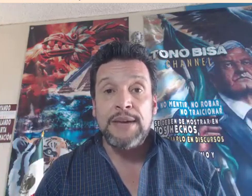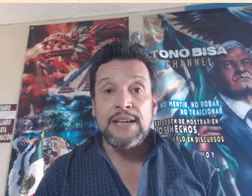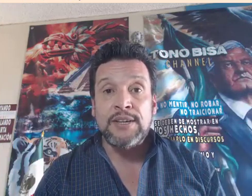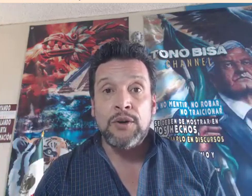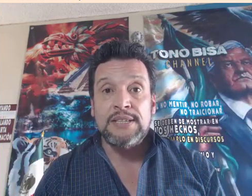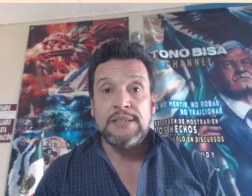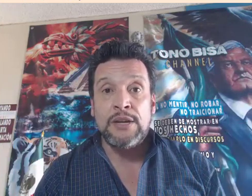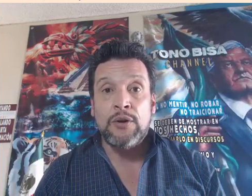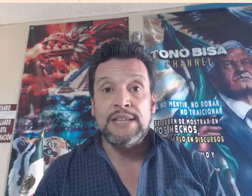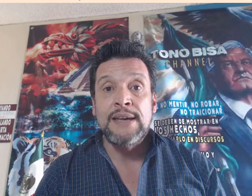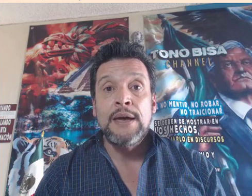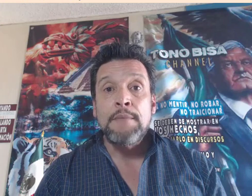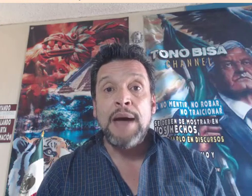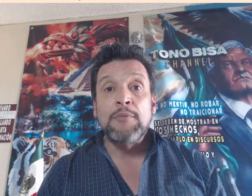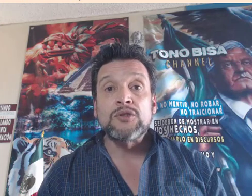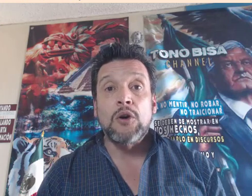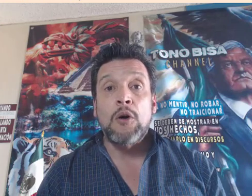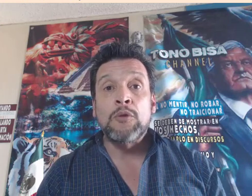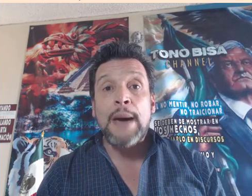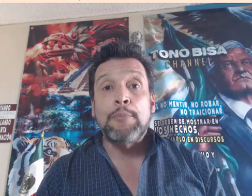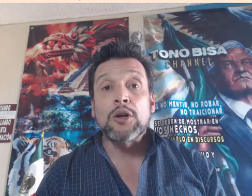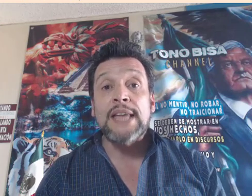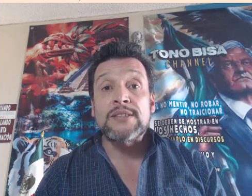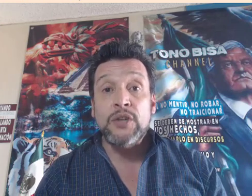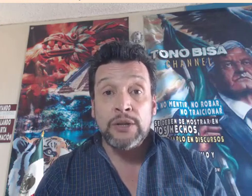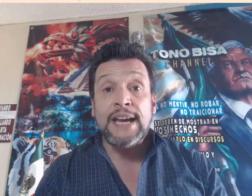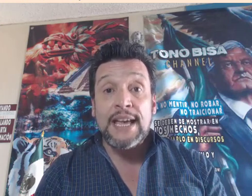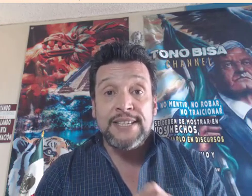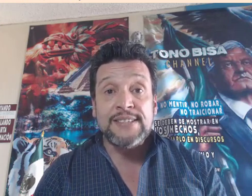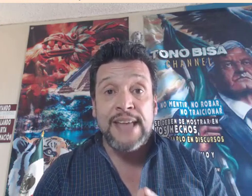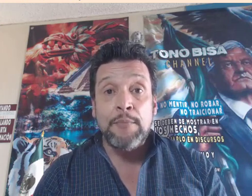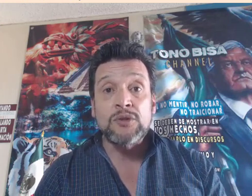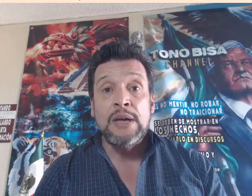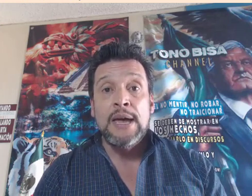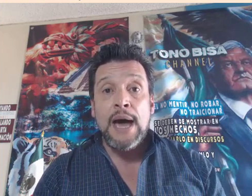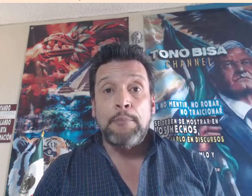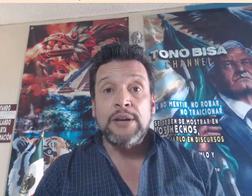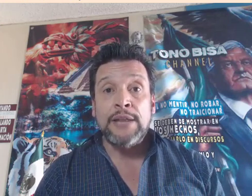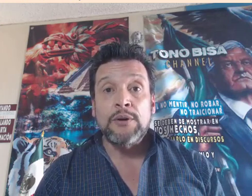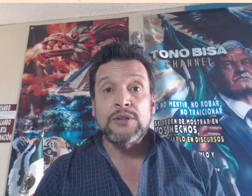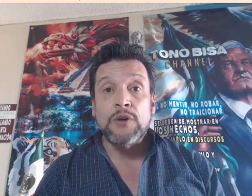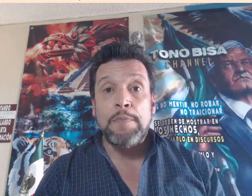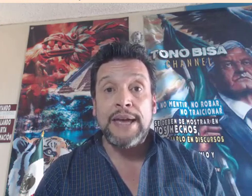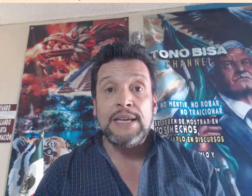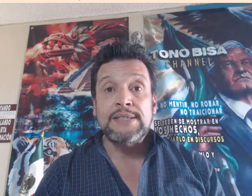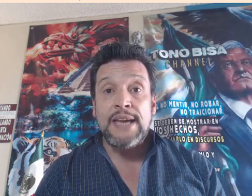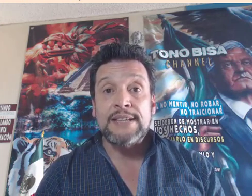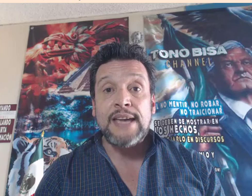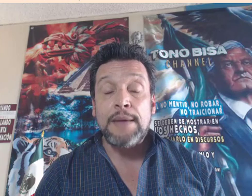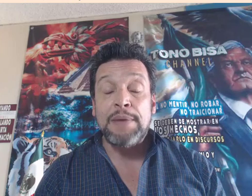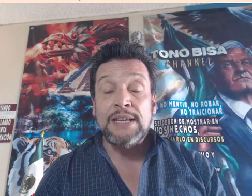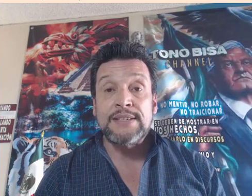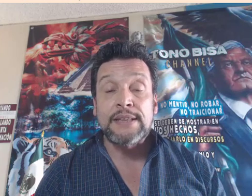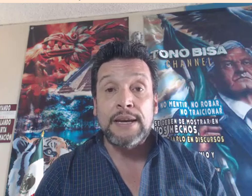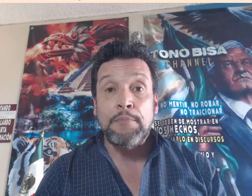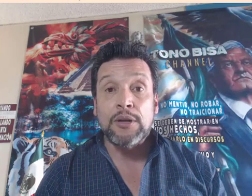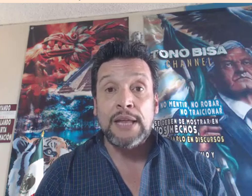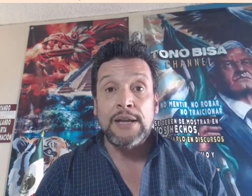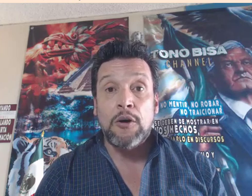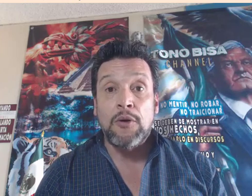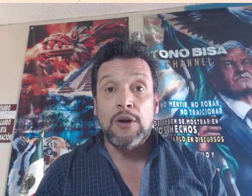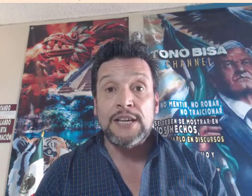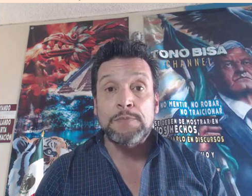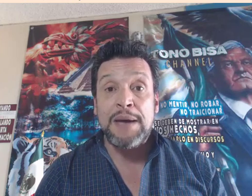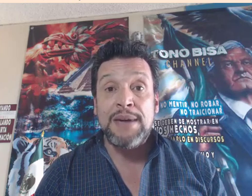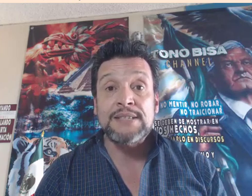amigos amigas señoras y señores veámoslo como una aportación de que así estamos apoyando a nuestro país y a esa dependencia tan